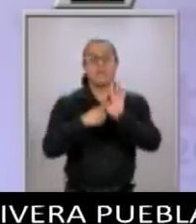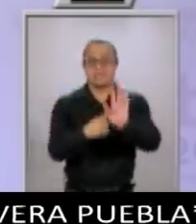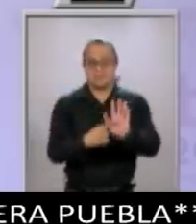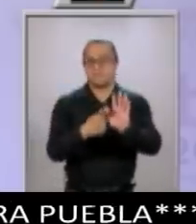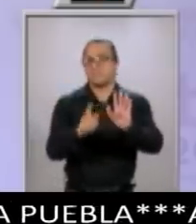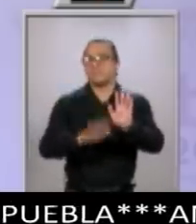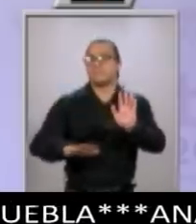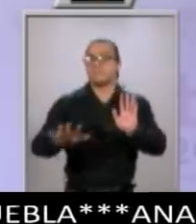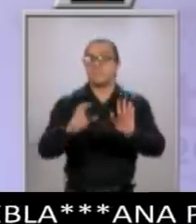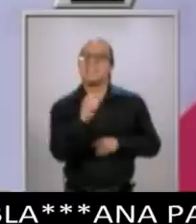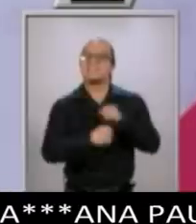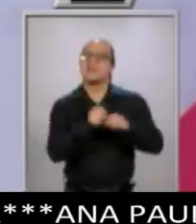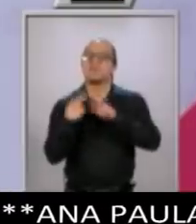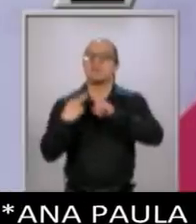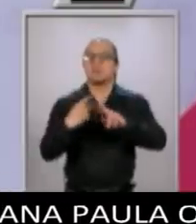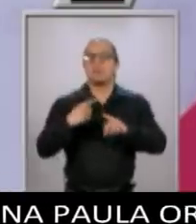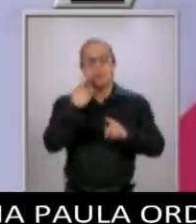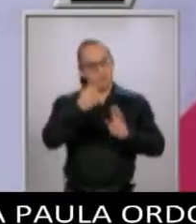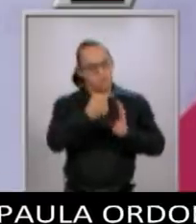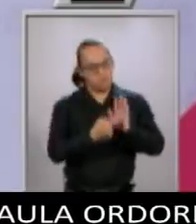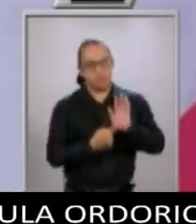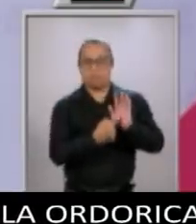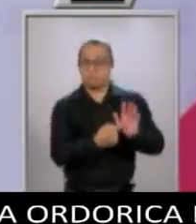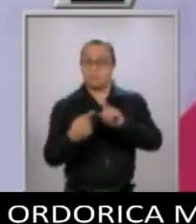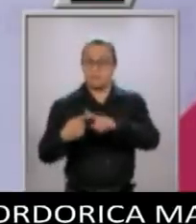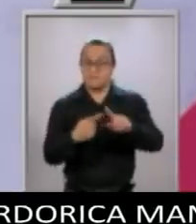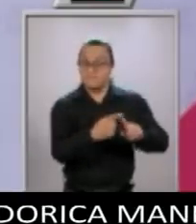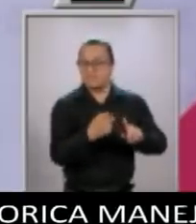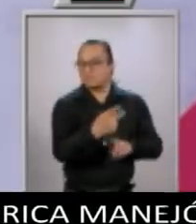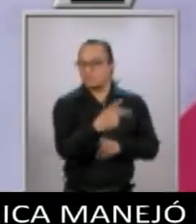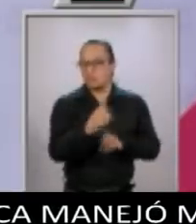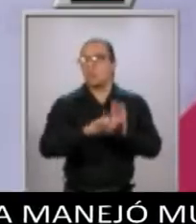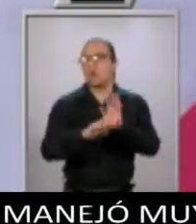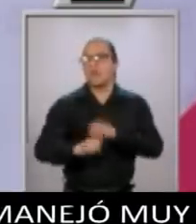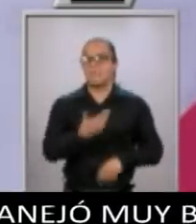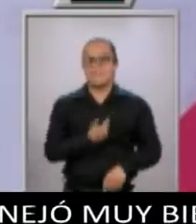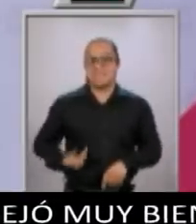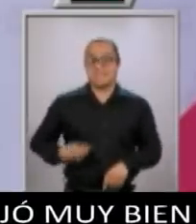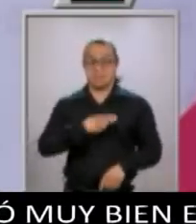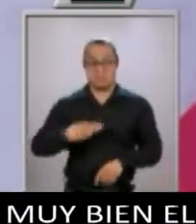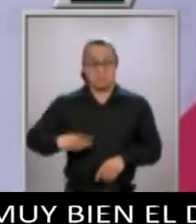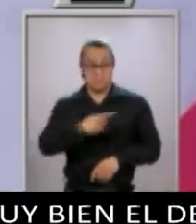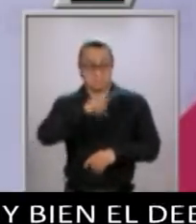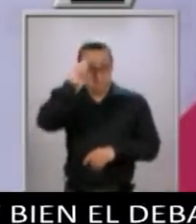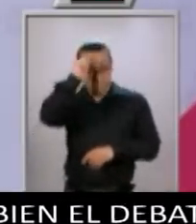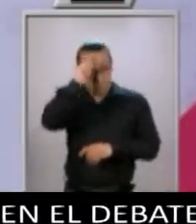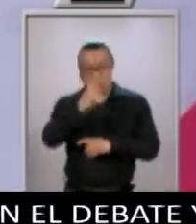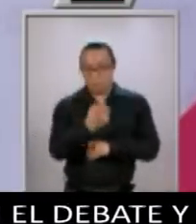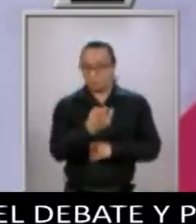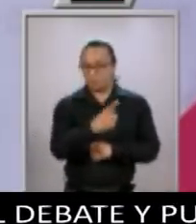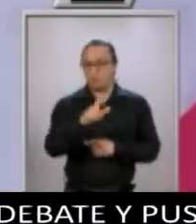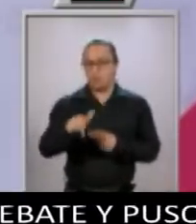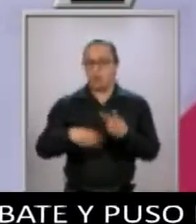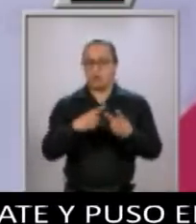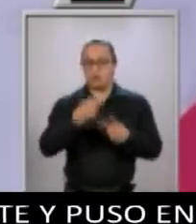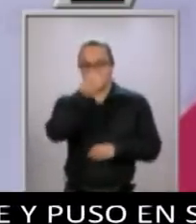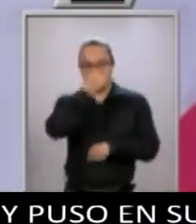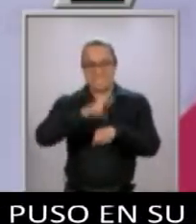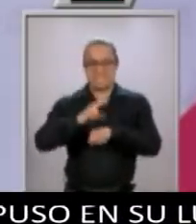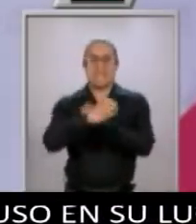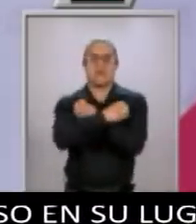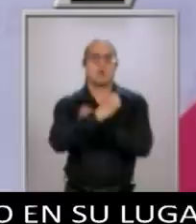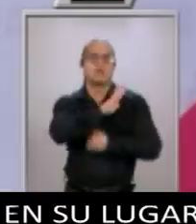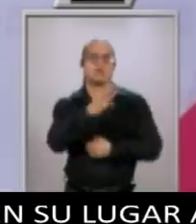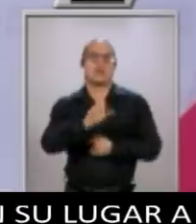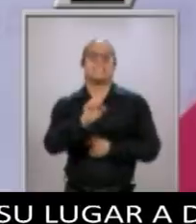la pregunta fue esta, o sea, para tratarlas de encarrilar y que no se me fueran porque yo no, claro, estoy entrevistando a sus